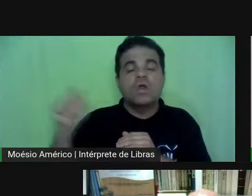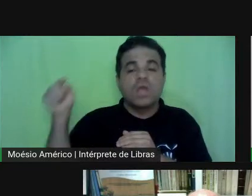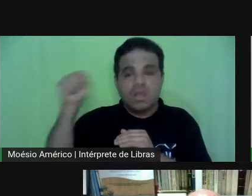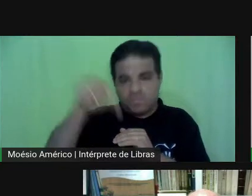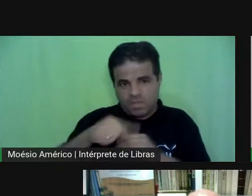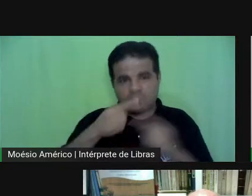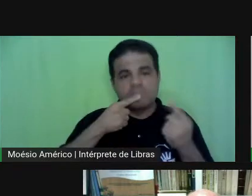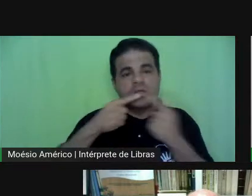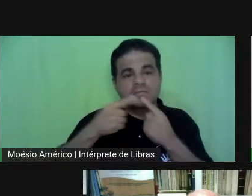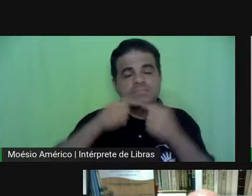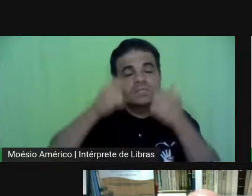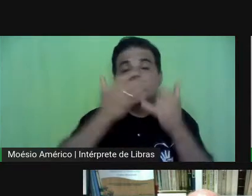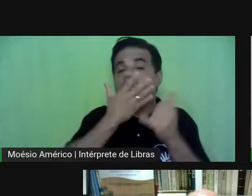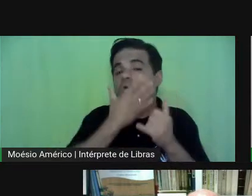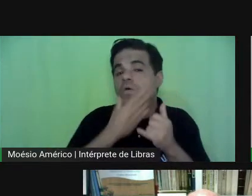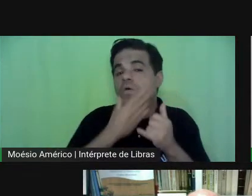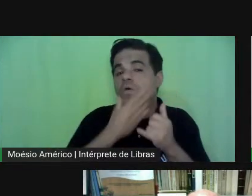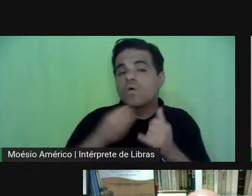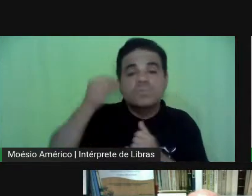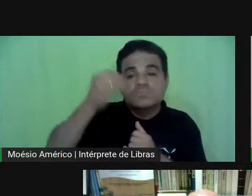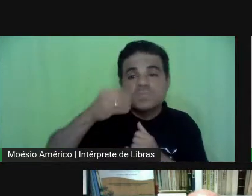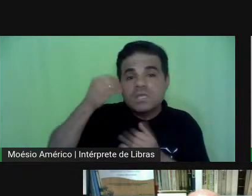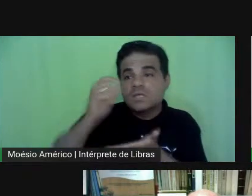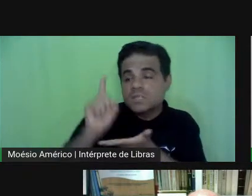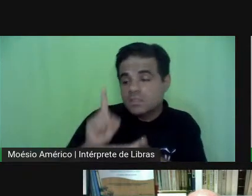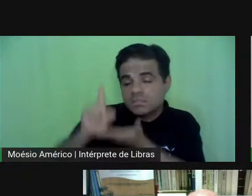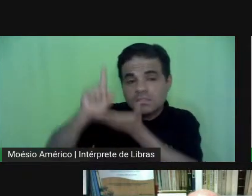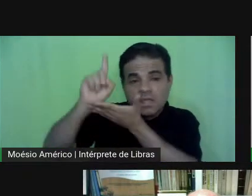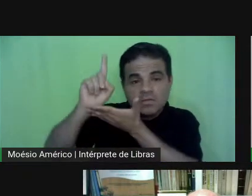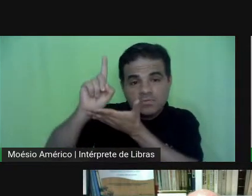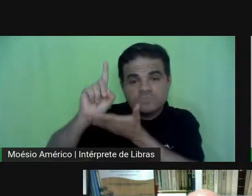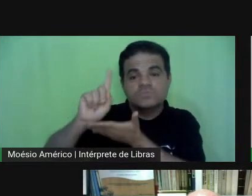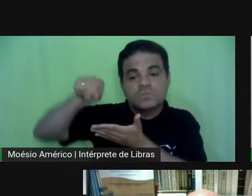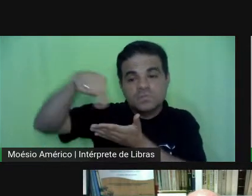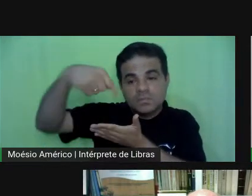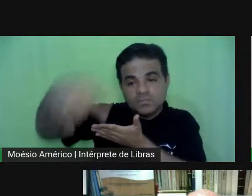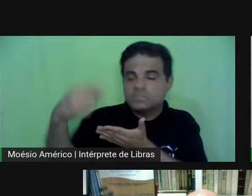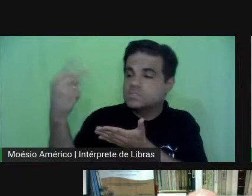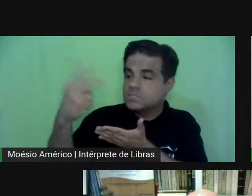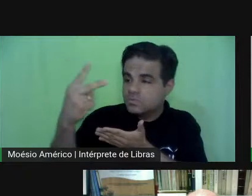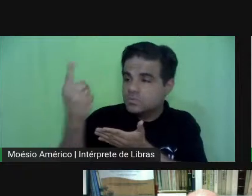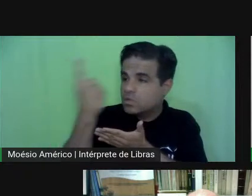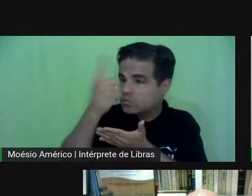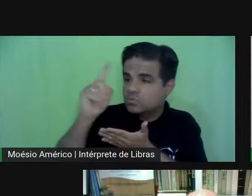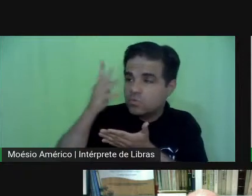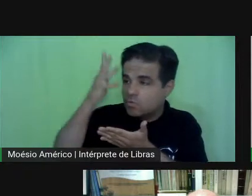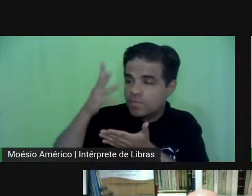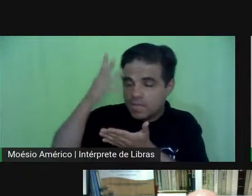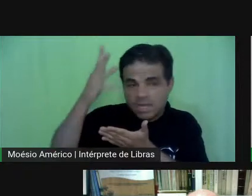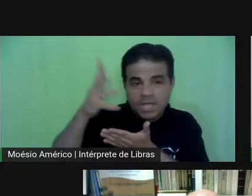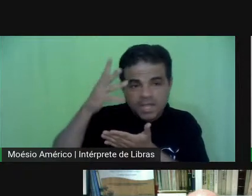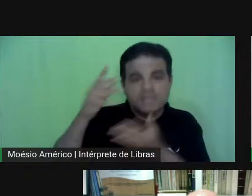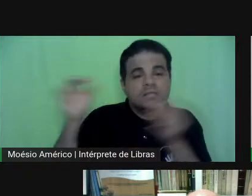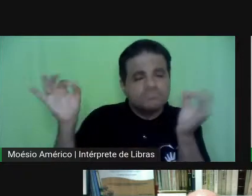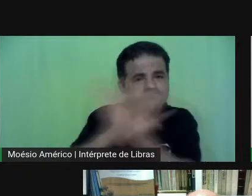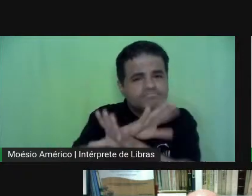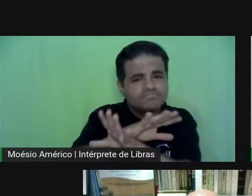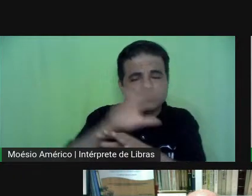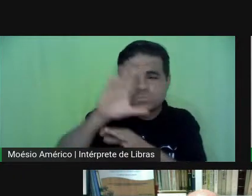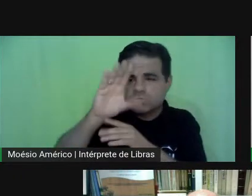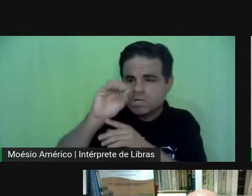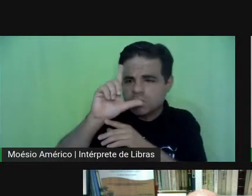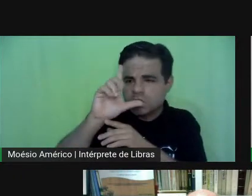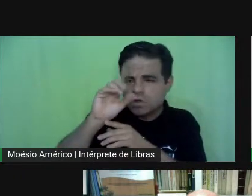hablar sobre mi experiencia de dios y la segunda y última conferencia de hoy y también entrenamiento del color